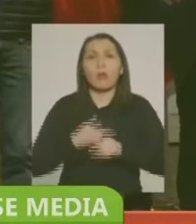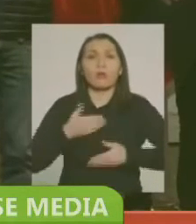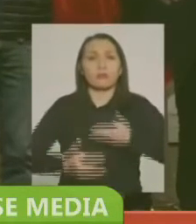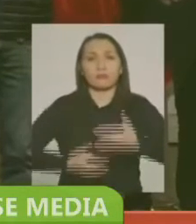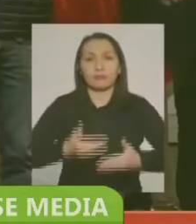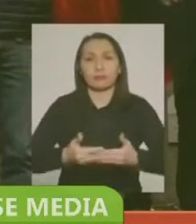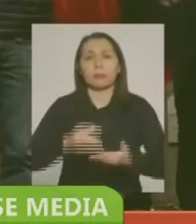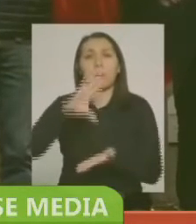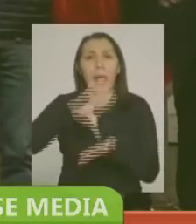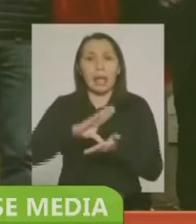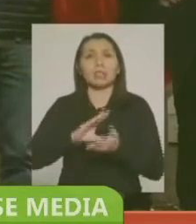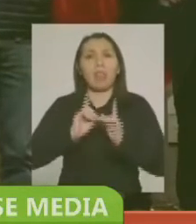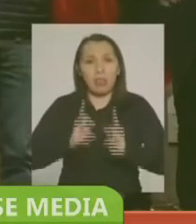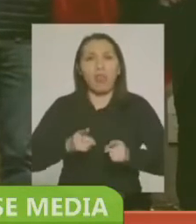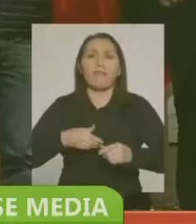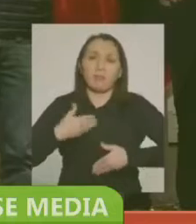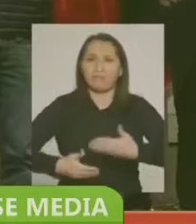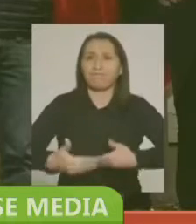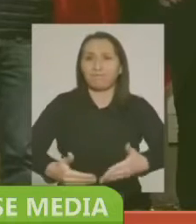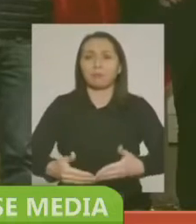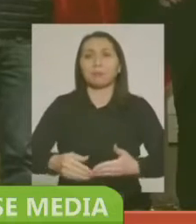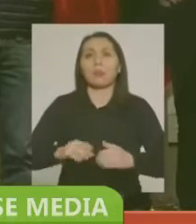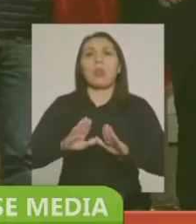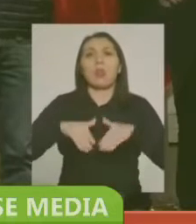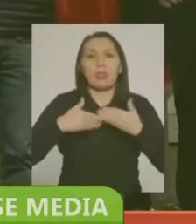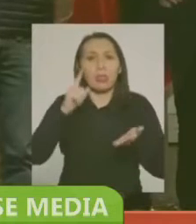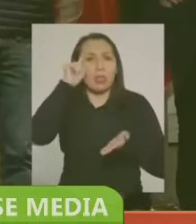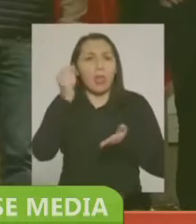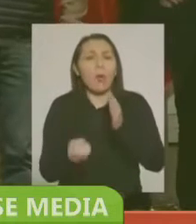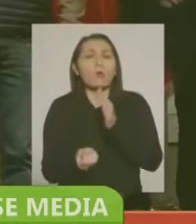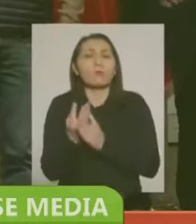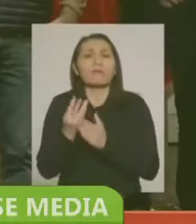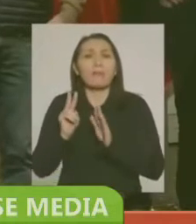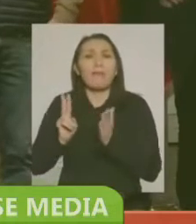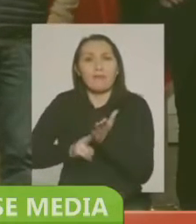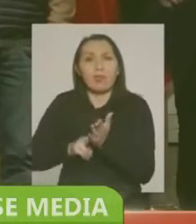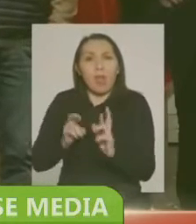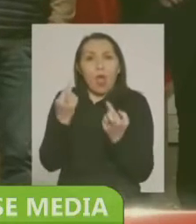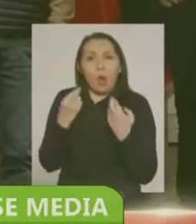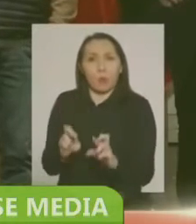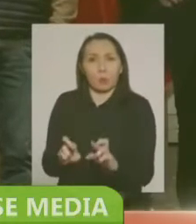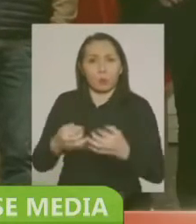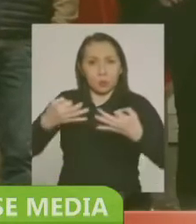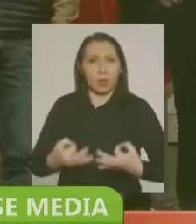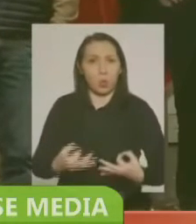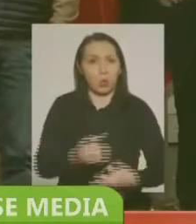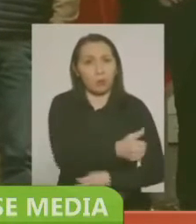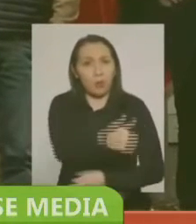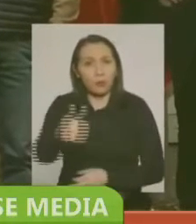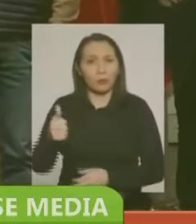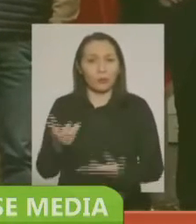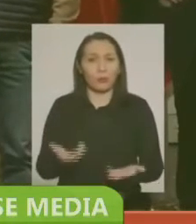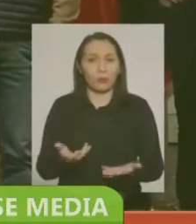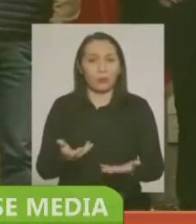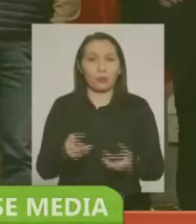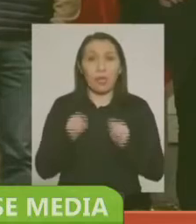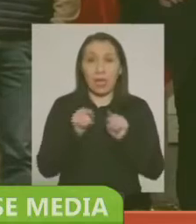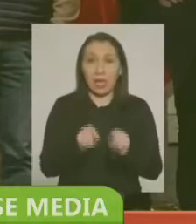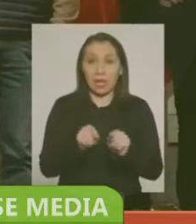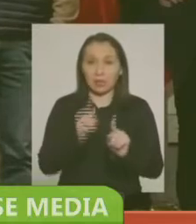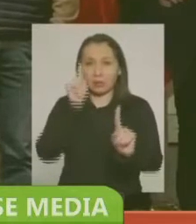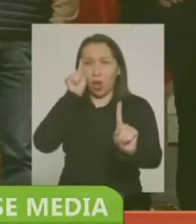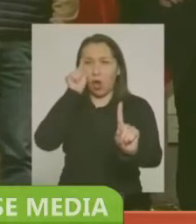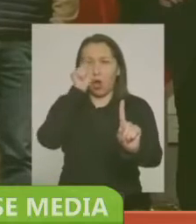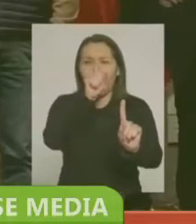personas. Sin duda que el tema pensiones es la principal necesidad de Chile, y por tanto tratar de